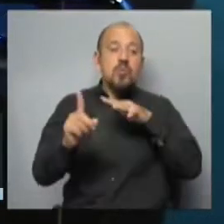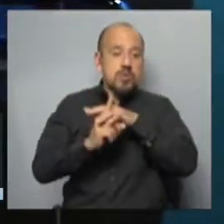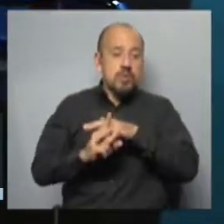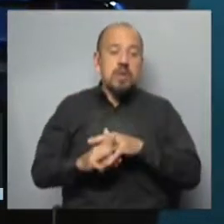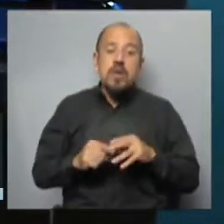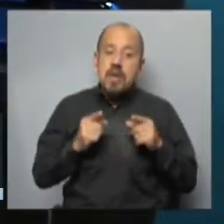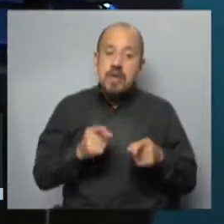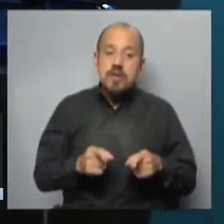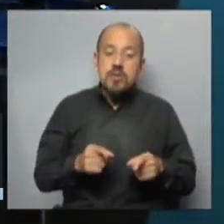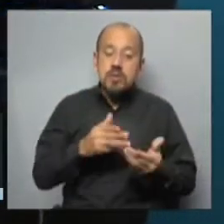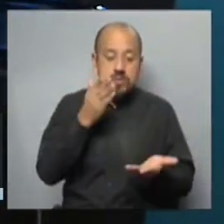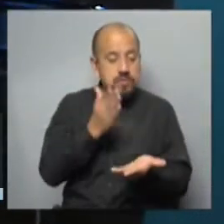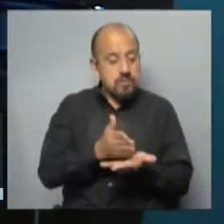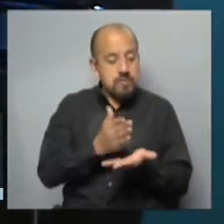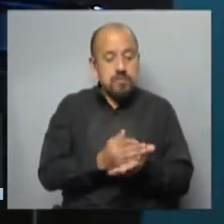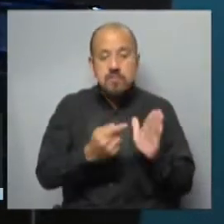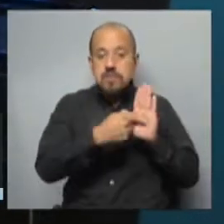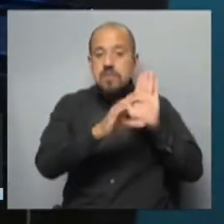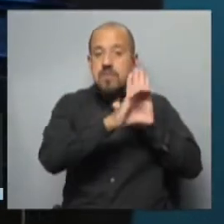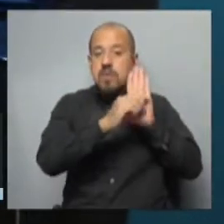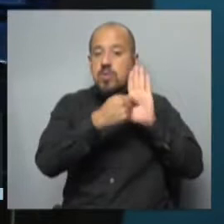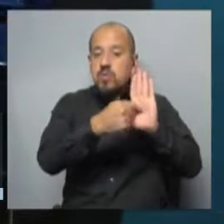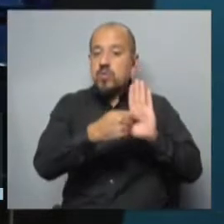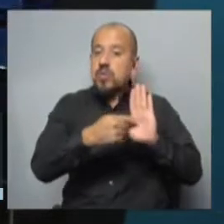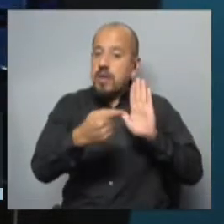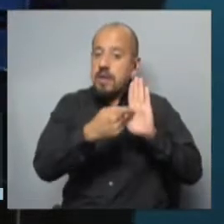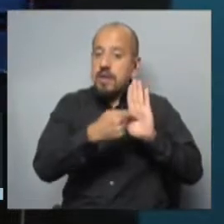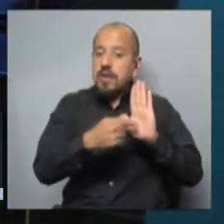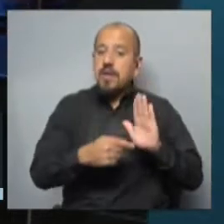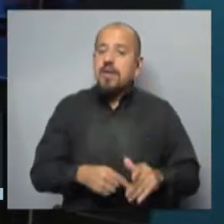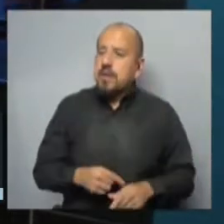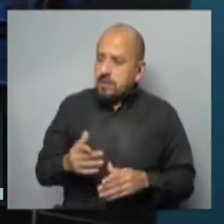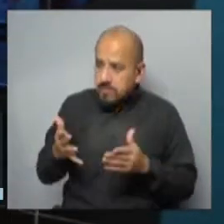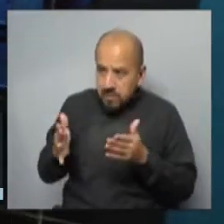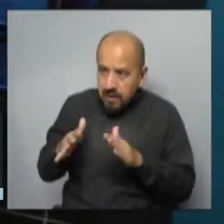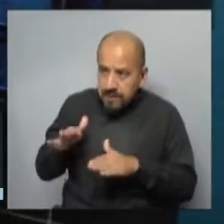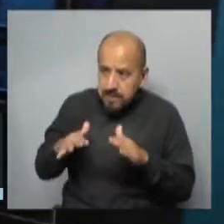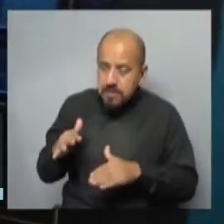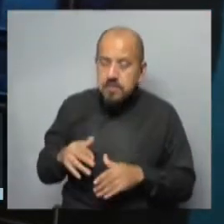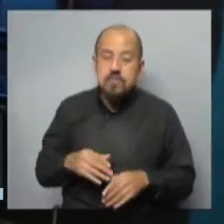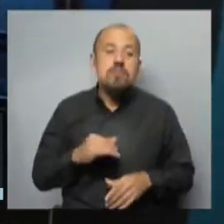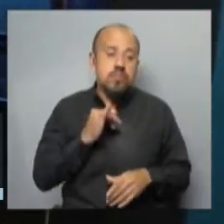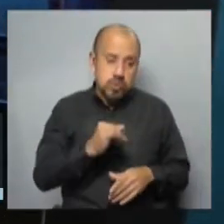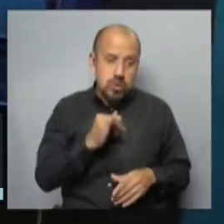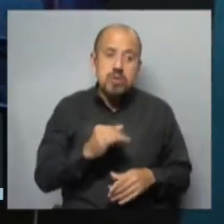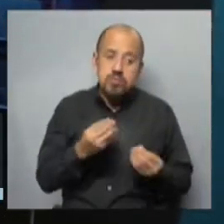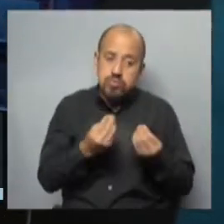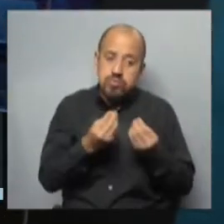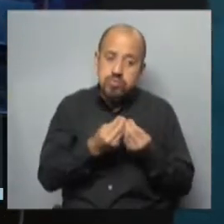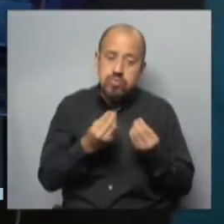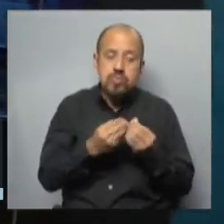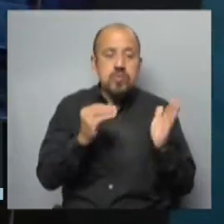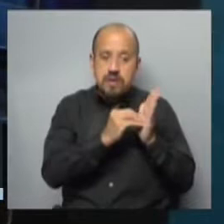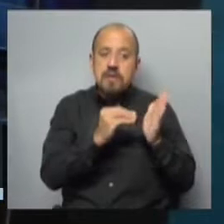en la constitución de la red pública y eso pasa habitualmente eso pasa mucho más habitualmente de lo que desearíamos